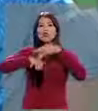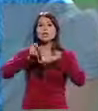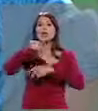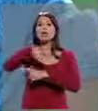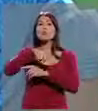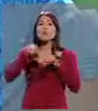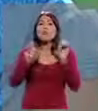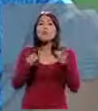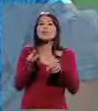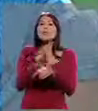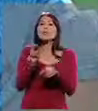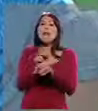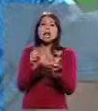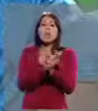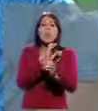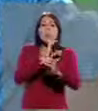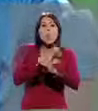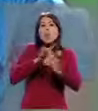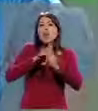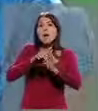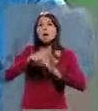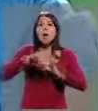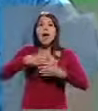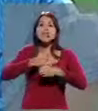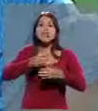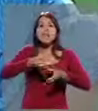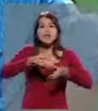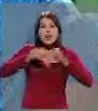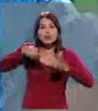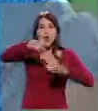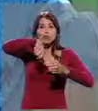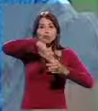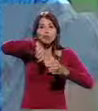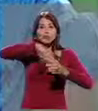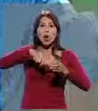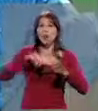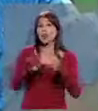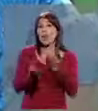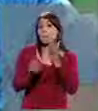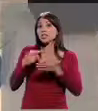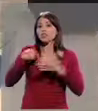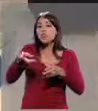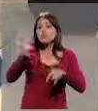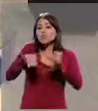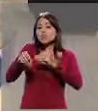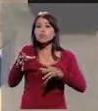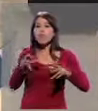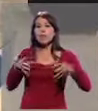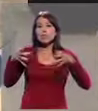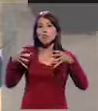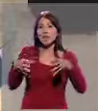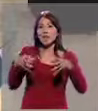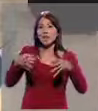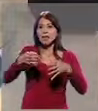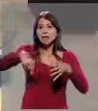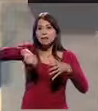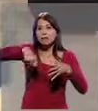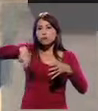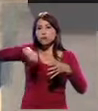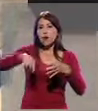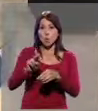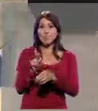en cantidad moderadas como le digo en refrescos de repente quería hacer un un queque y utilizarlo está bien pero